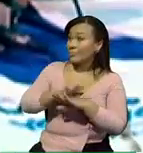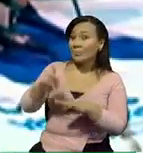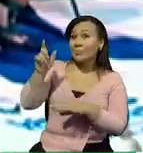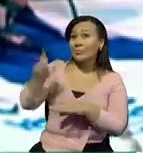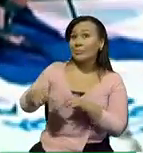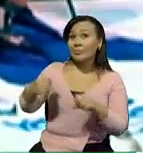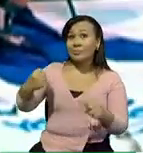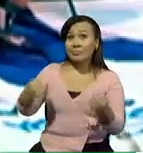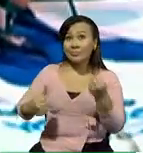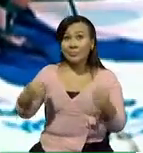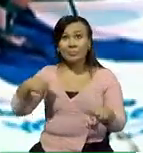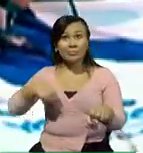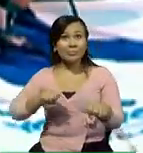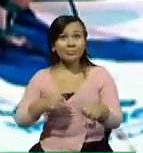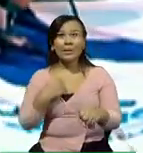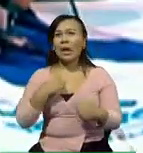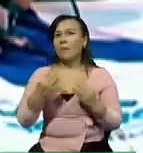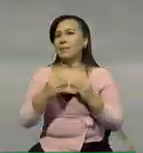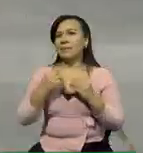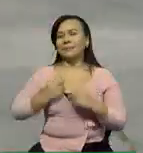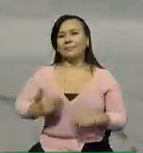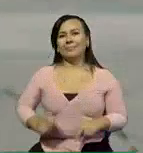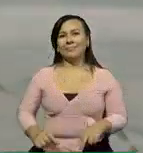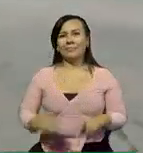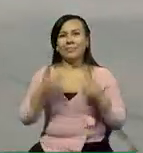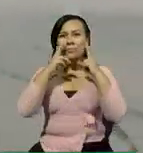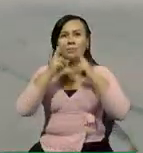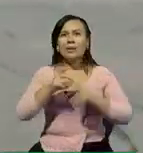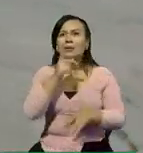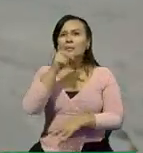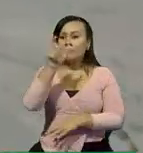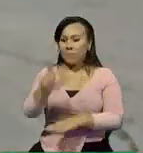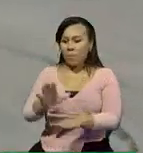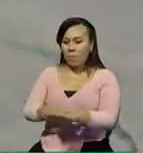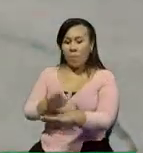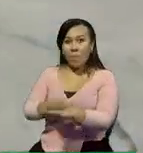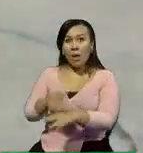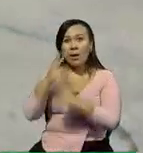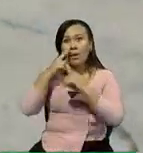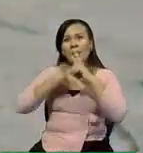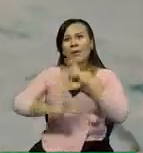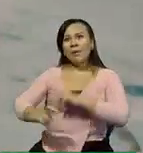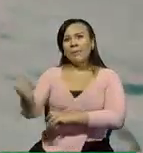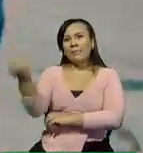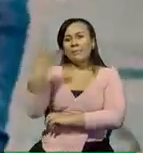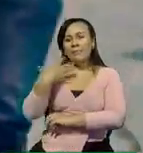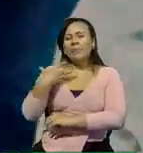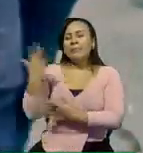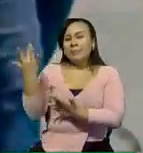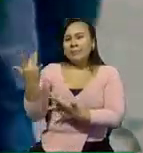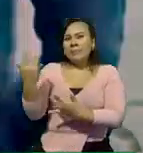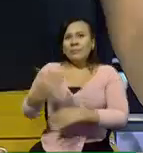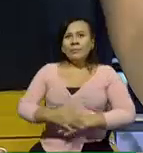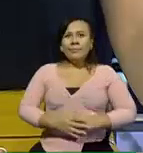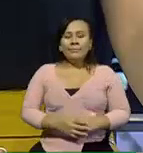La policía ahora realiza otras indagaciones para capturar al resto de la banda, informó Charlie